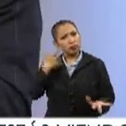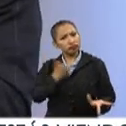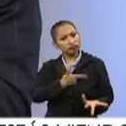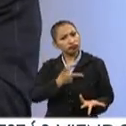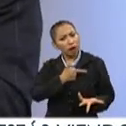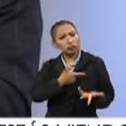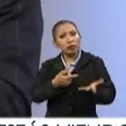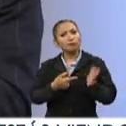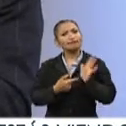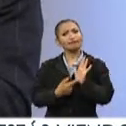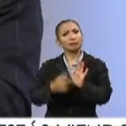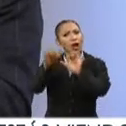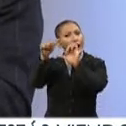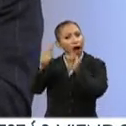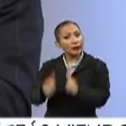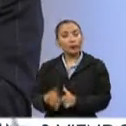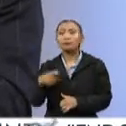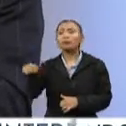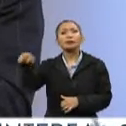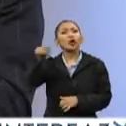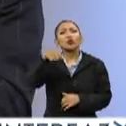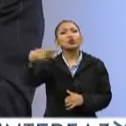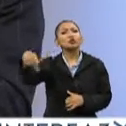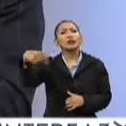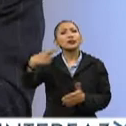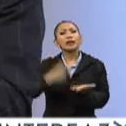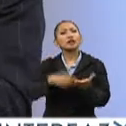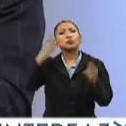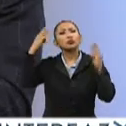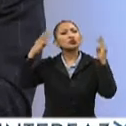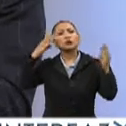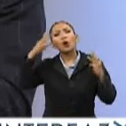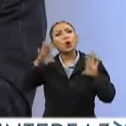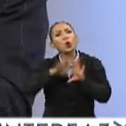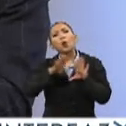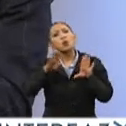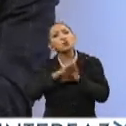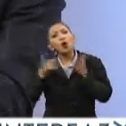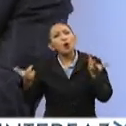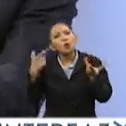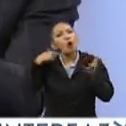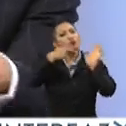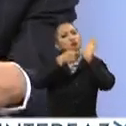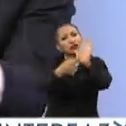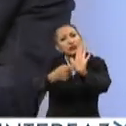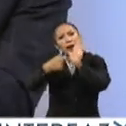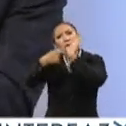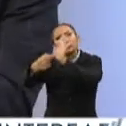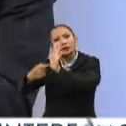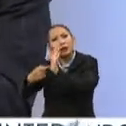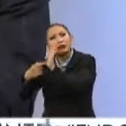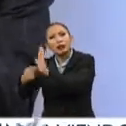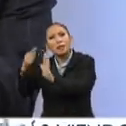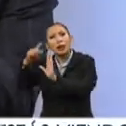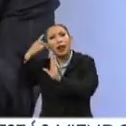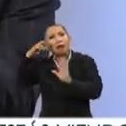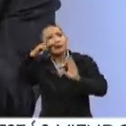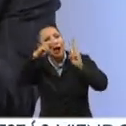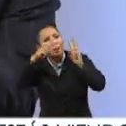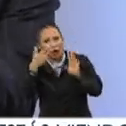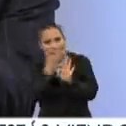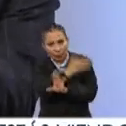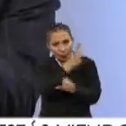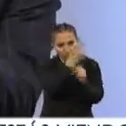inquietud por el arte. Para ustedes, dentro del MUNAL, ¿cómo la han ido redescubriendo? Porque quizá existió una